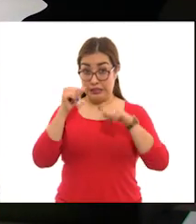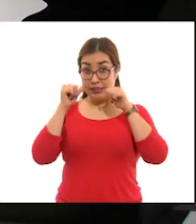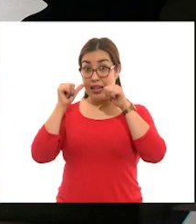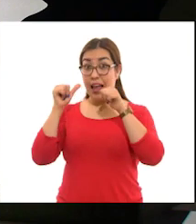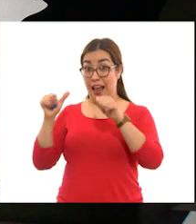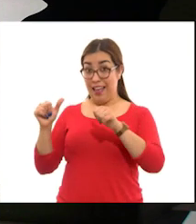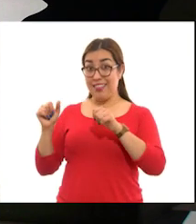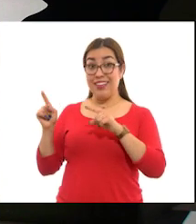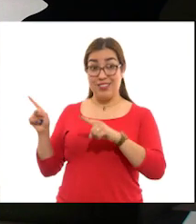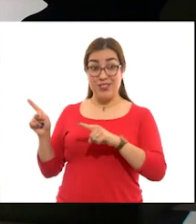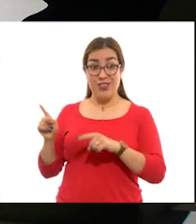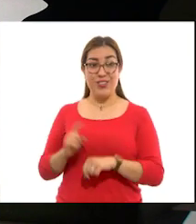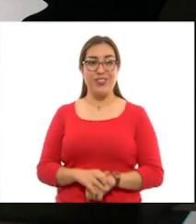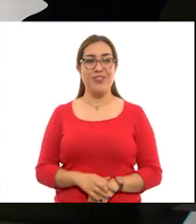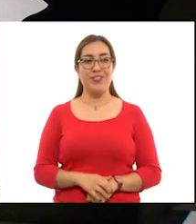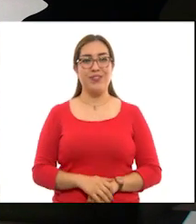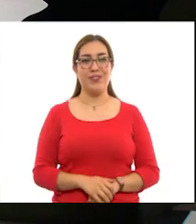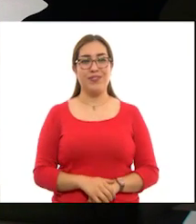atención.